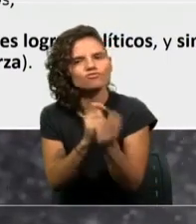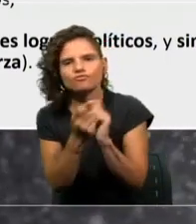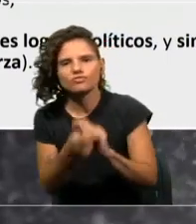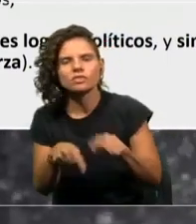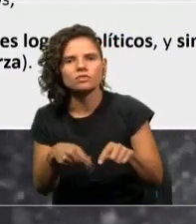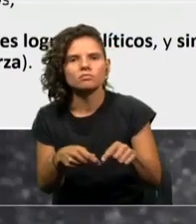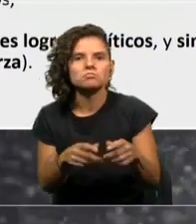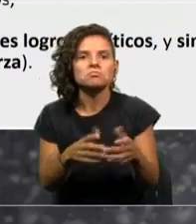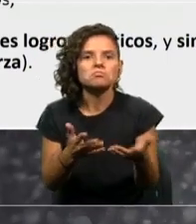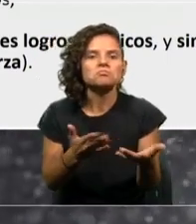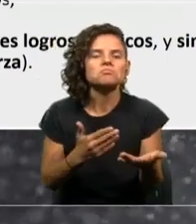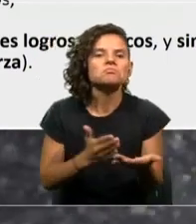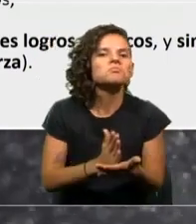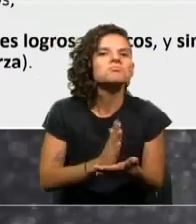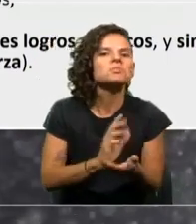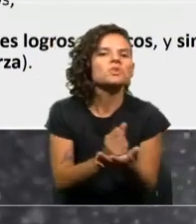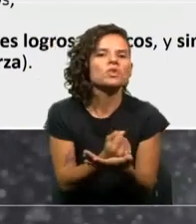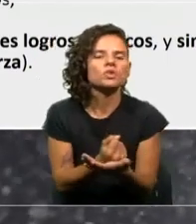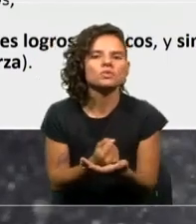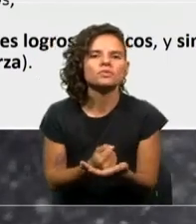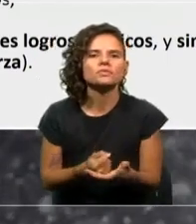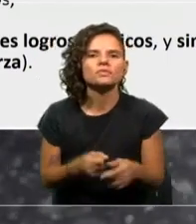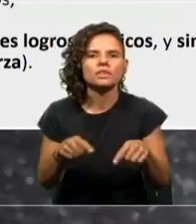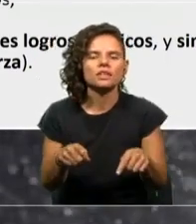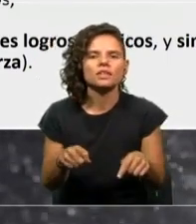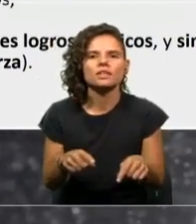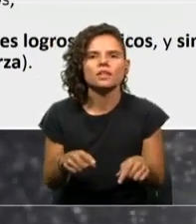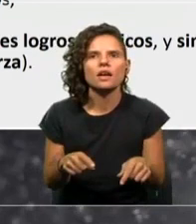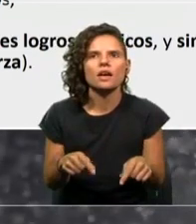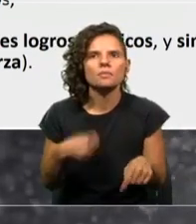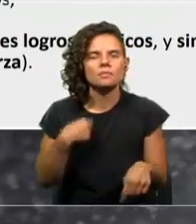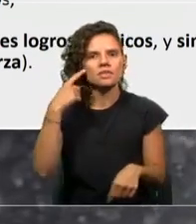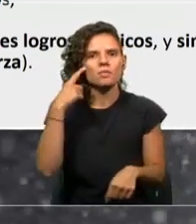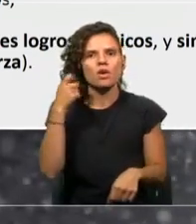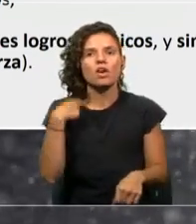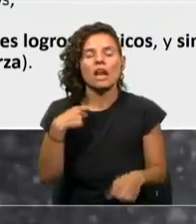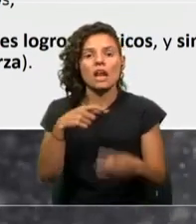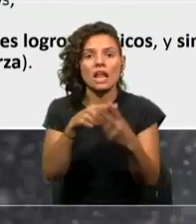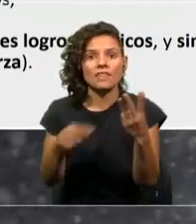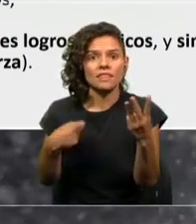esquema. Y, sin ir más lejos, y lo más reciente, han sido las tres olas del